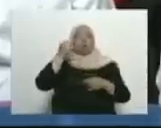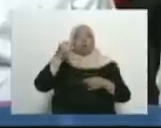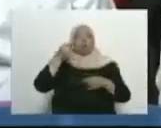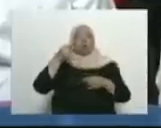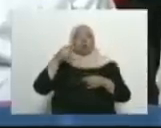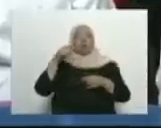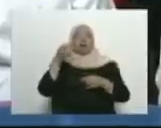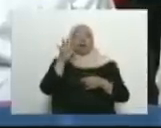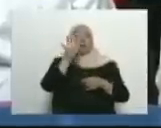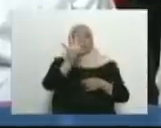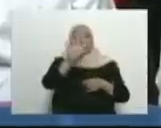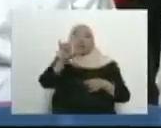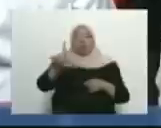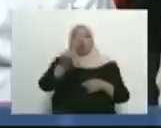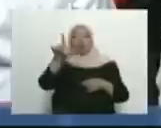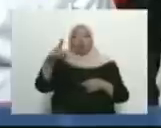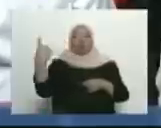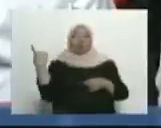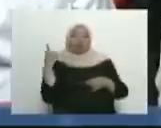del 5 de julio.